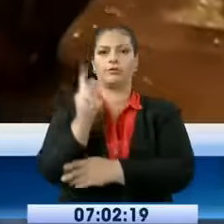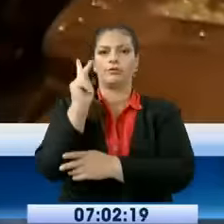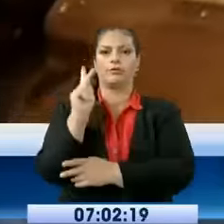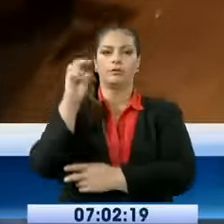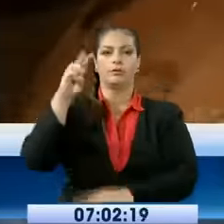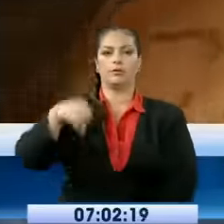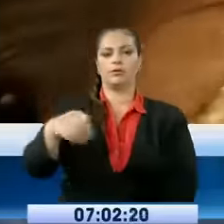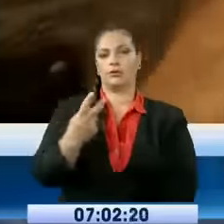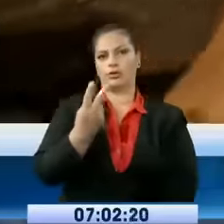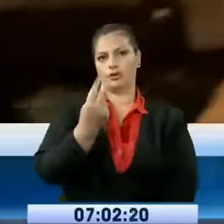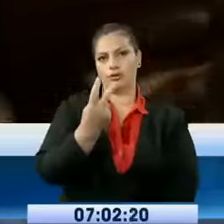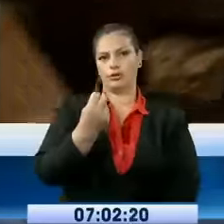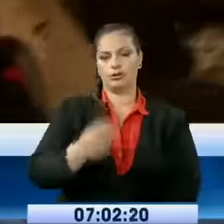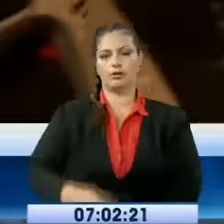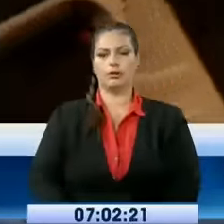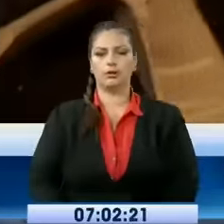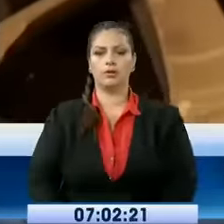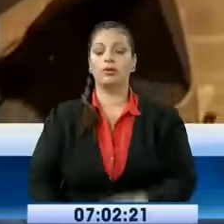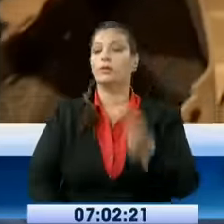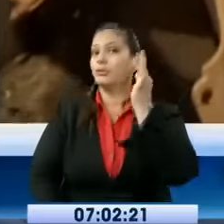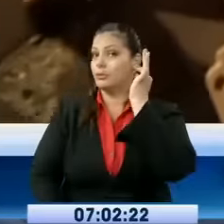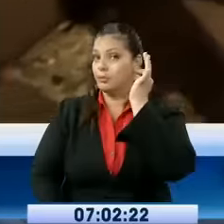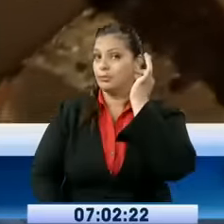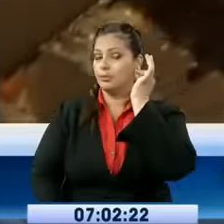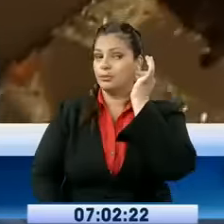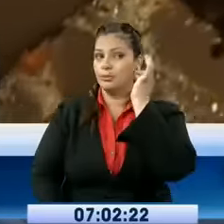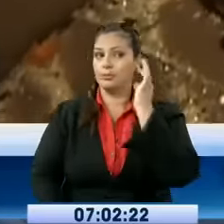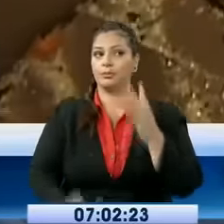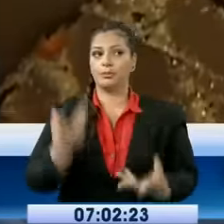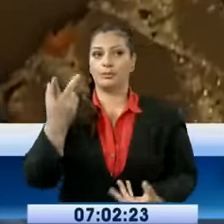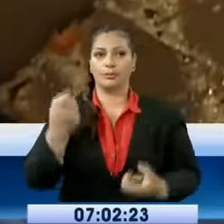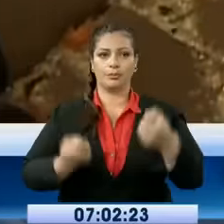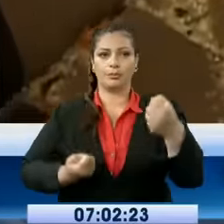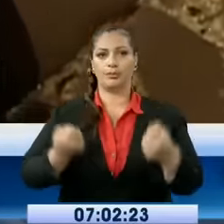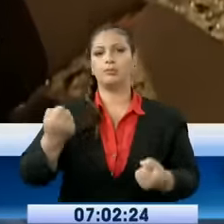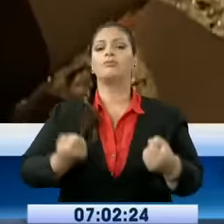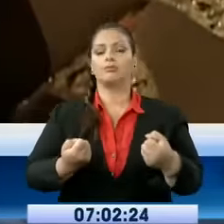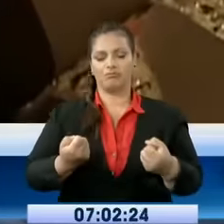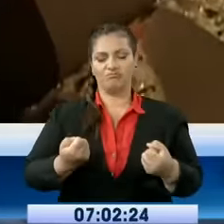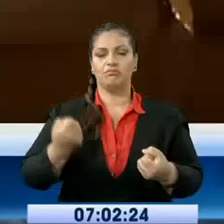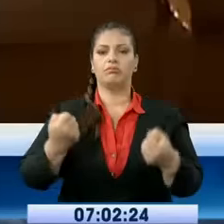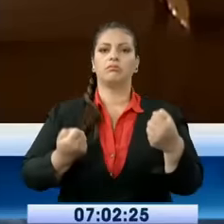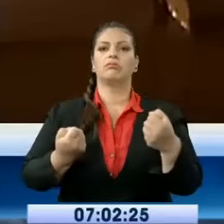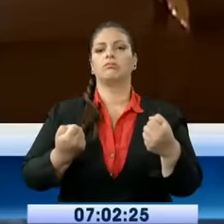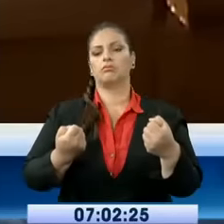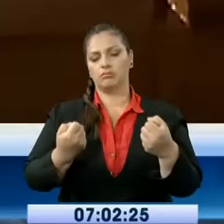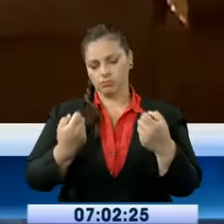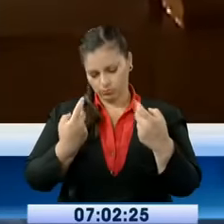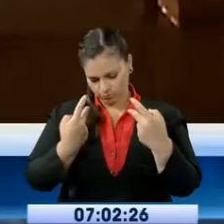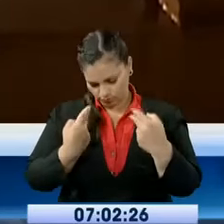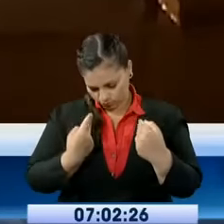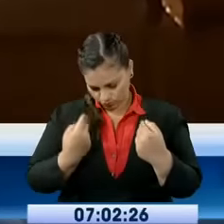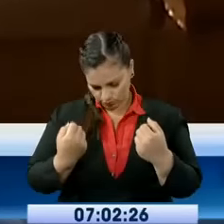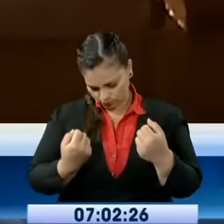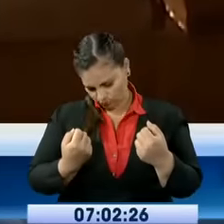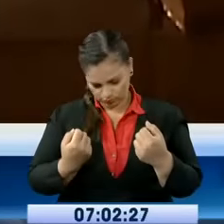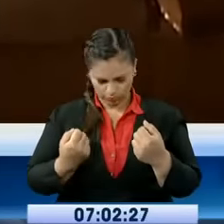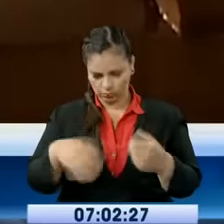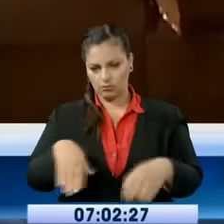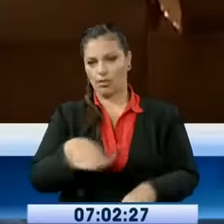La conductora, aparentemente causante del accidente, se habría quedado dormida al volante. Por su parte, el conductor